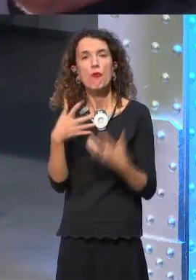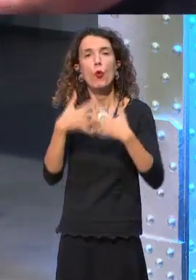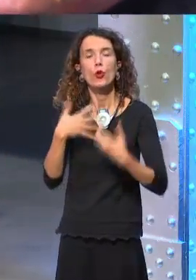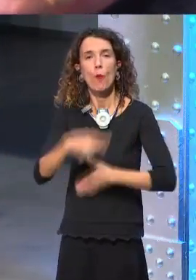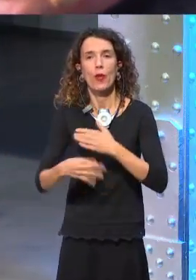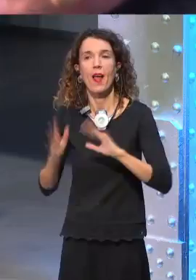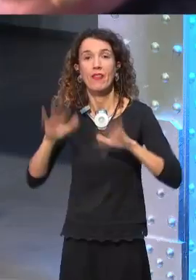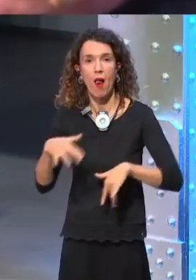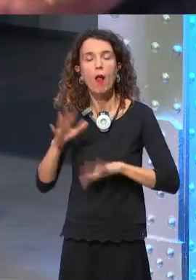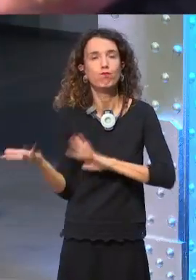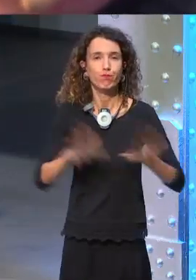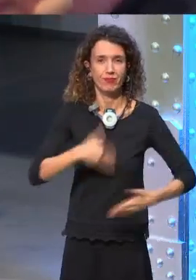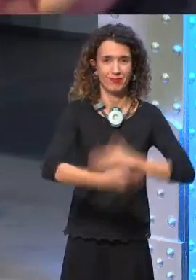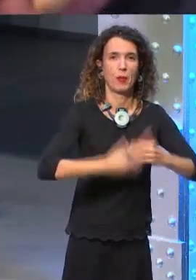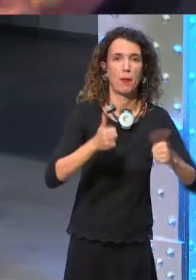cuando se pone en práctica.